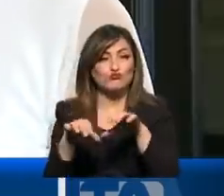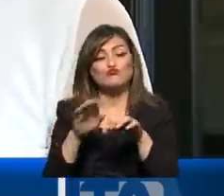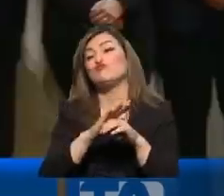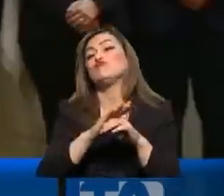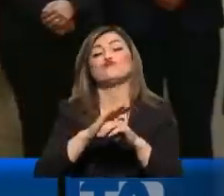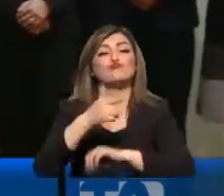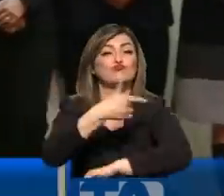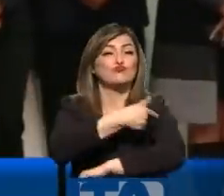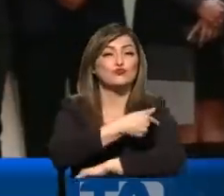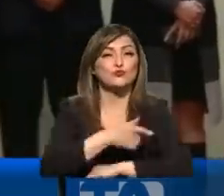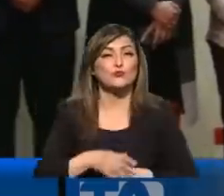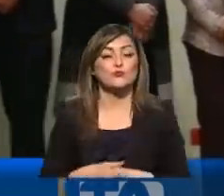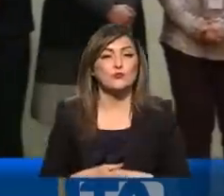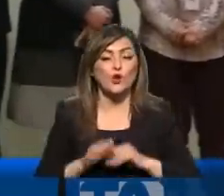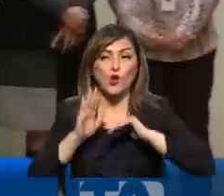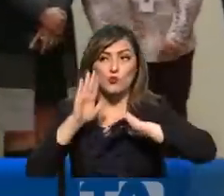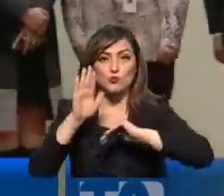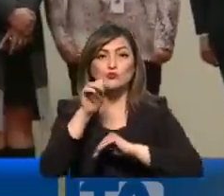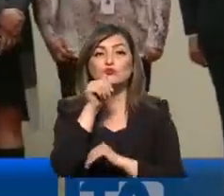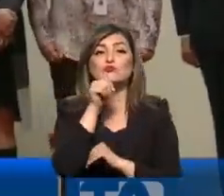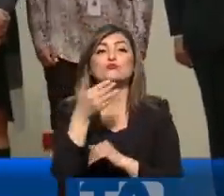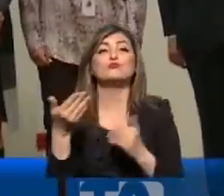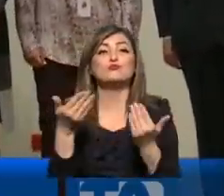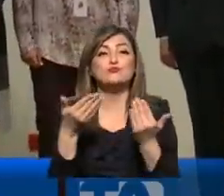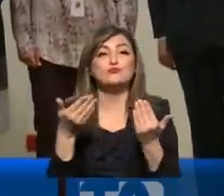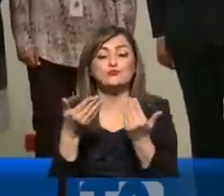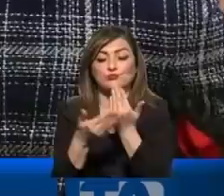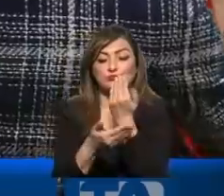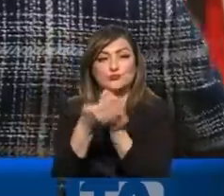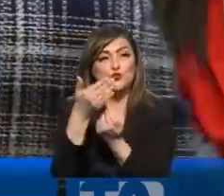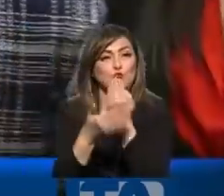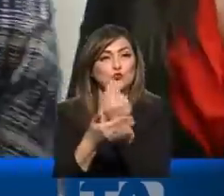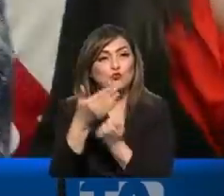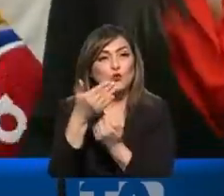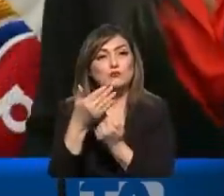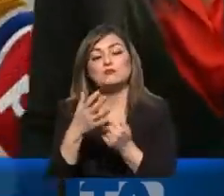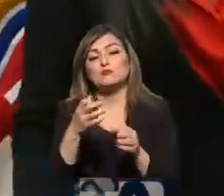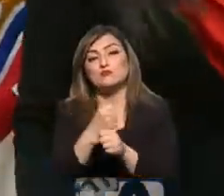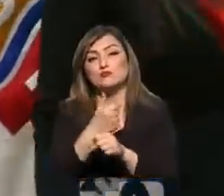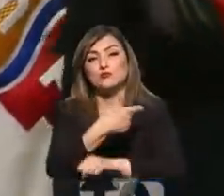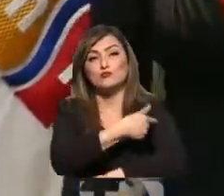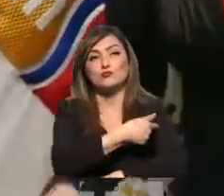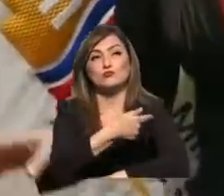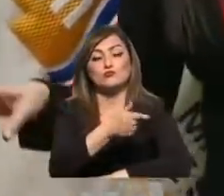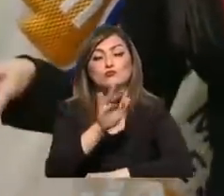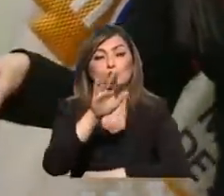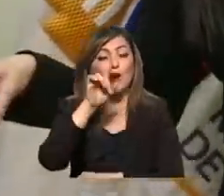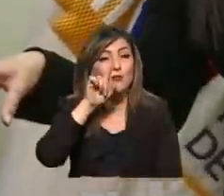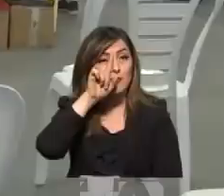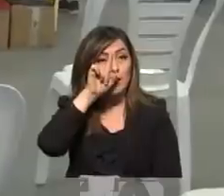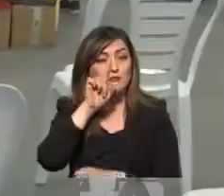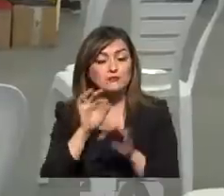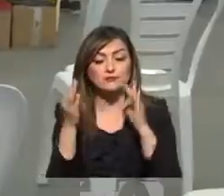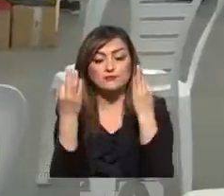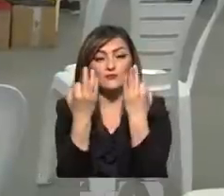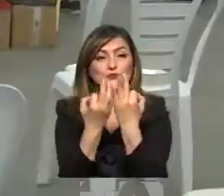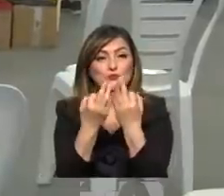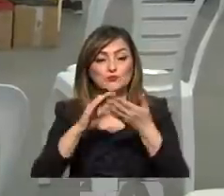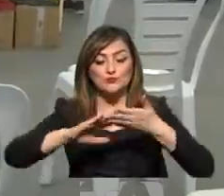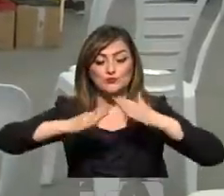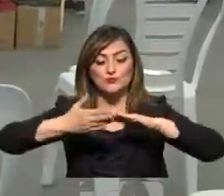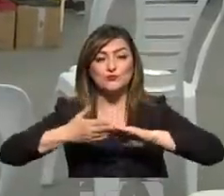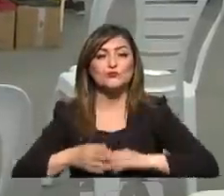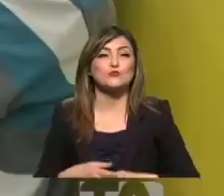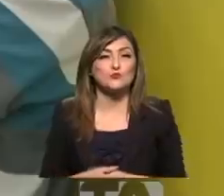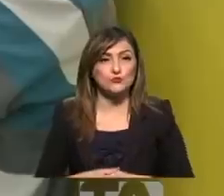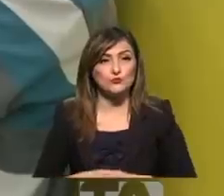en vacunación. El compromiso del sector privado incluye brindar facilidades para que se realice la vacunación de sus empleados, familiares y la comunidad.